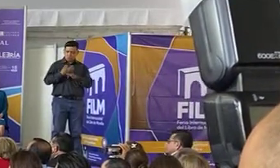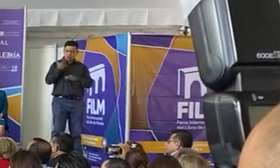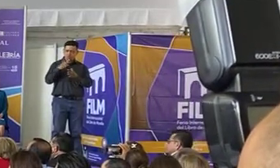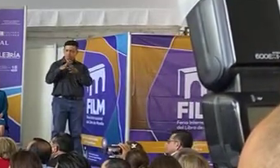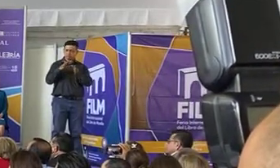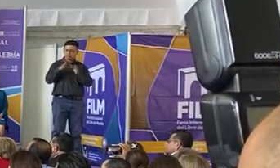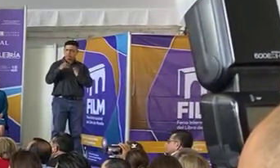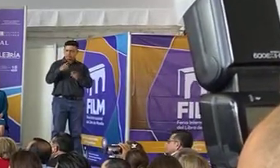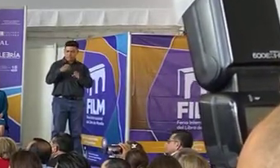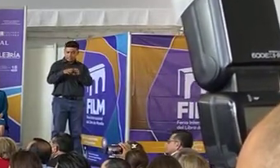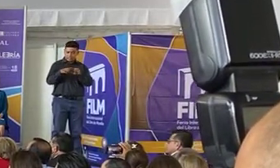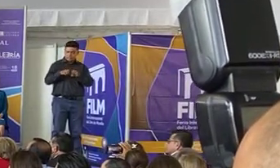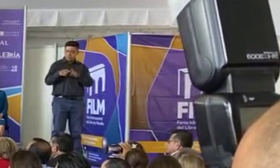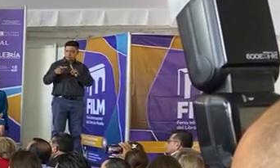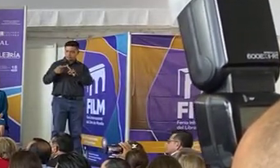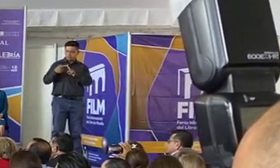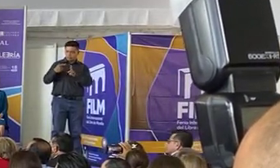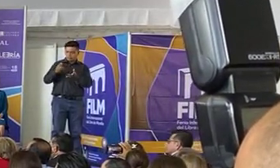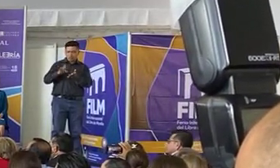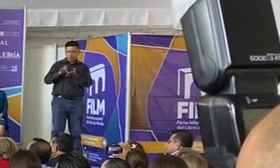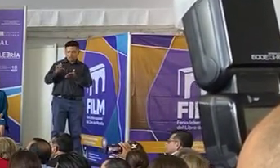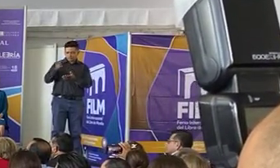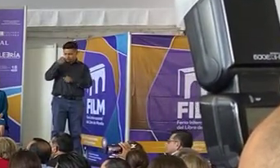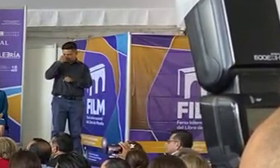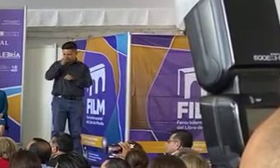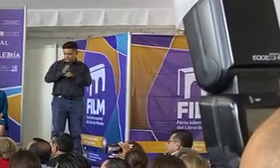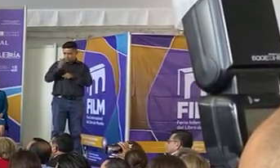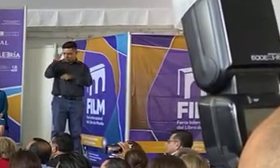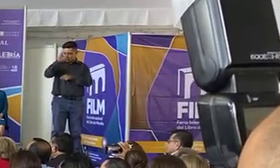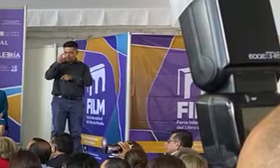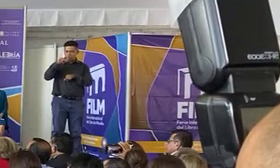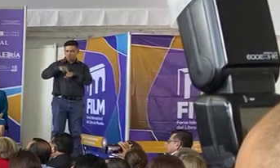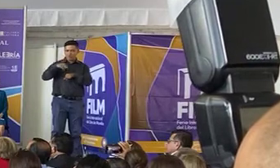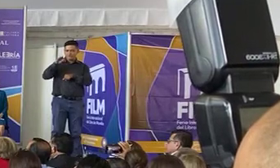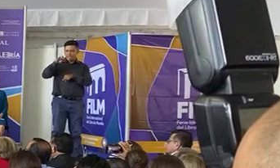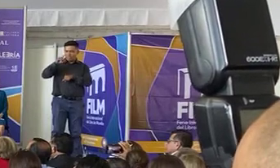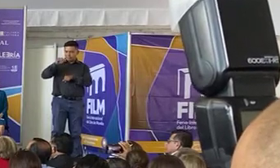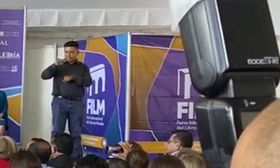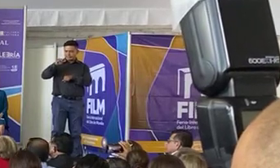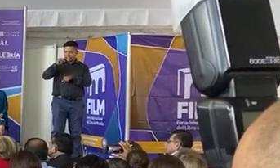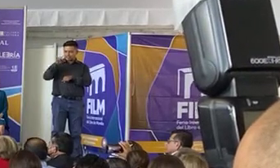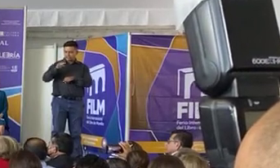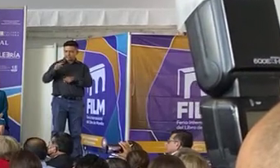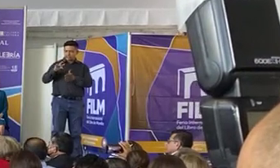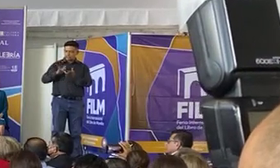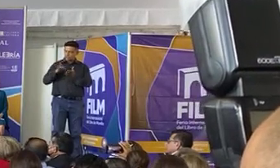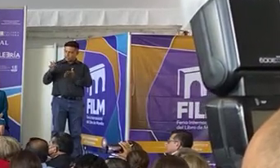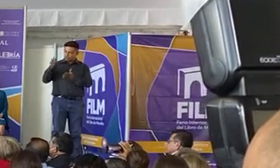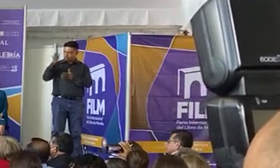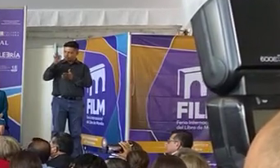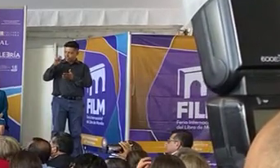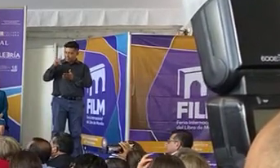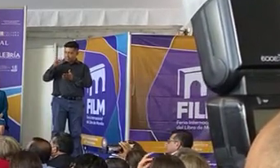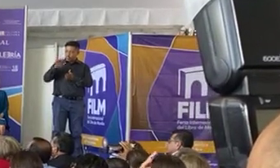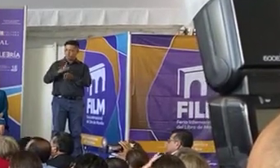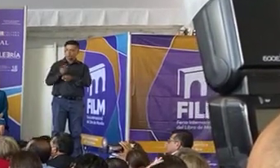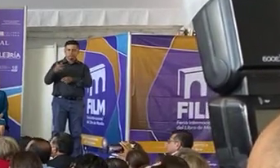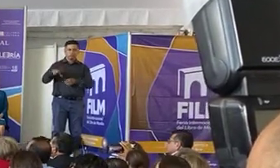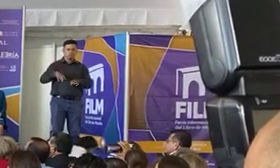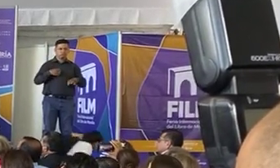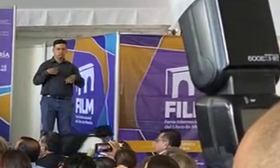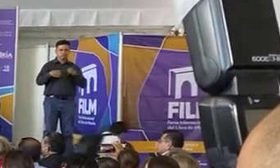la secretaria de Cultura, la doctora Fátima Chávez. Gracias, Fátima, por este esfuerzo que haces bien